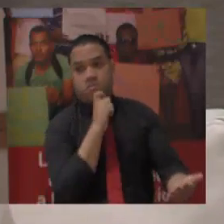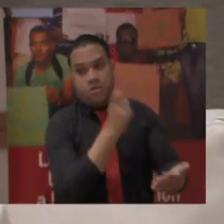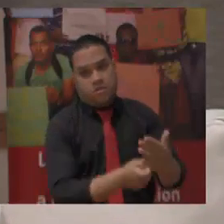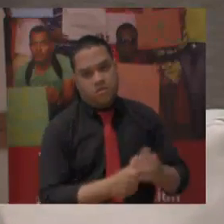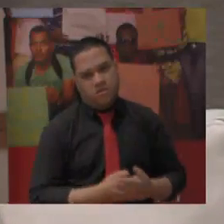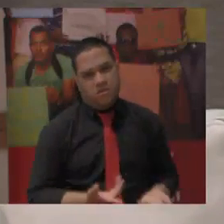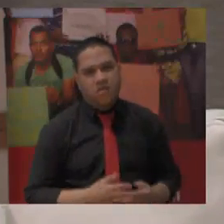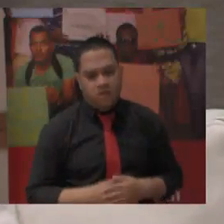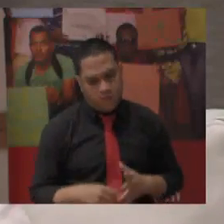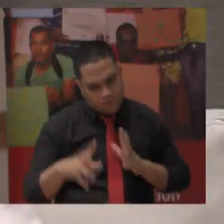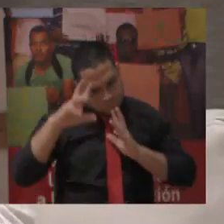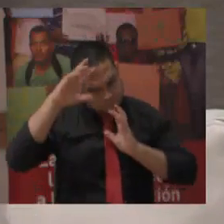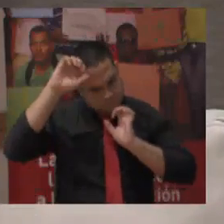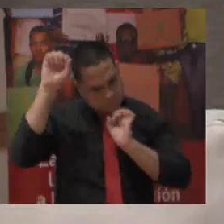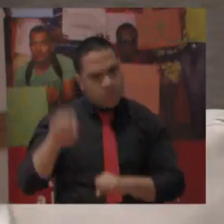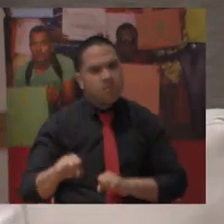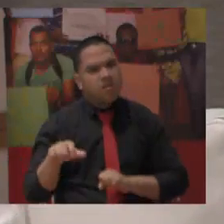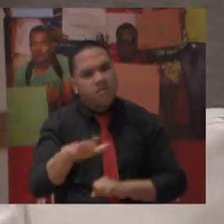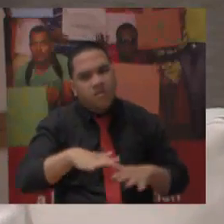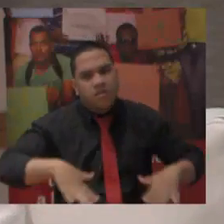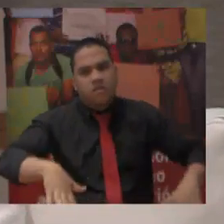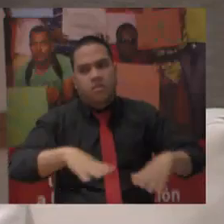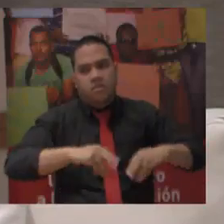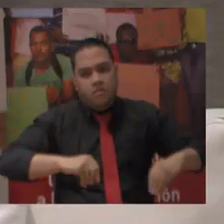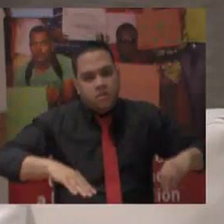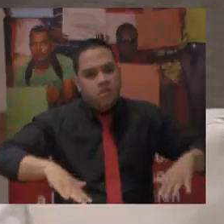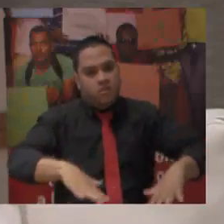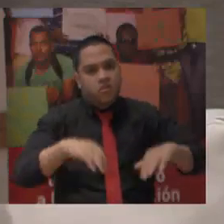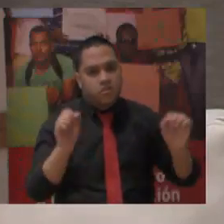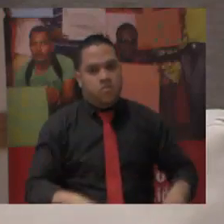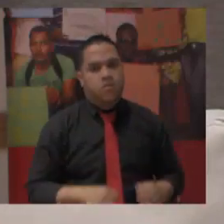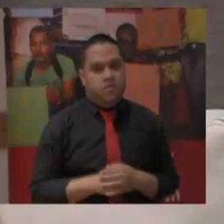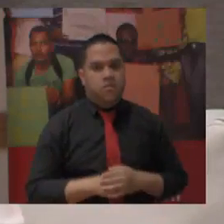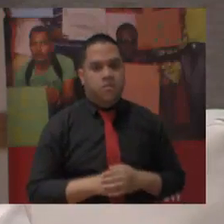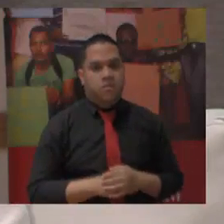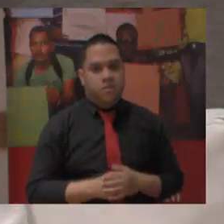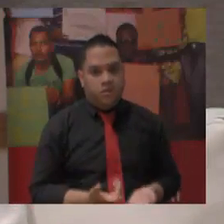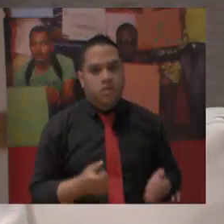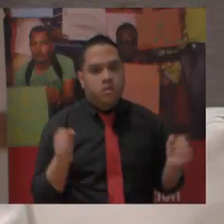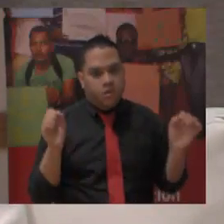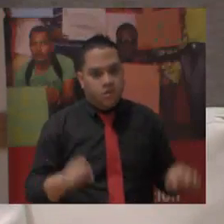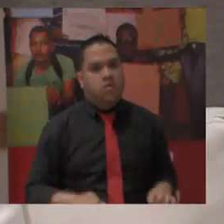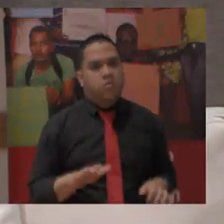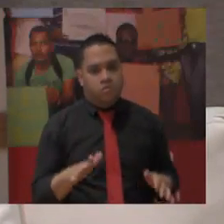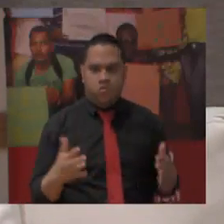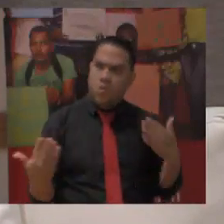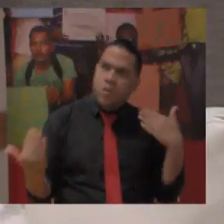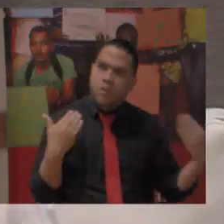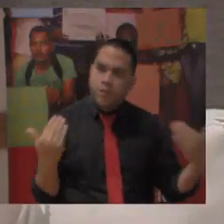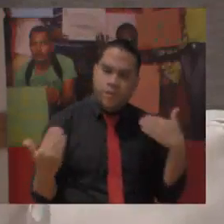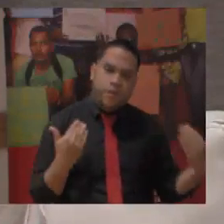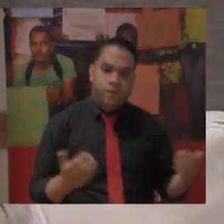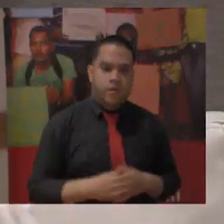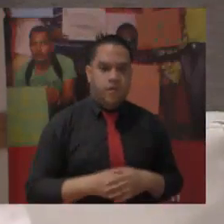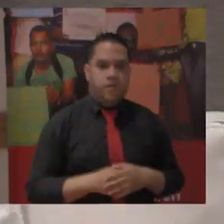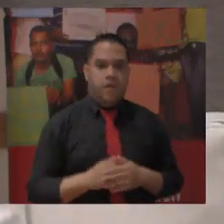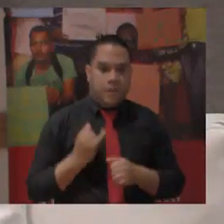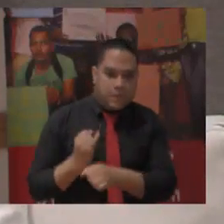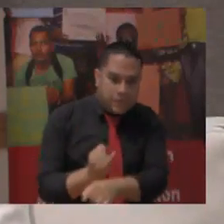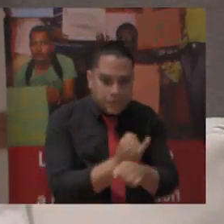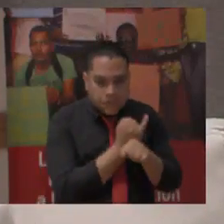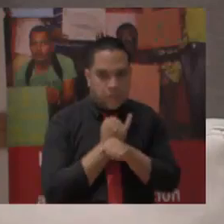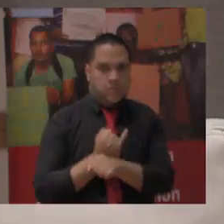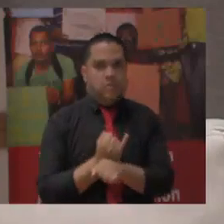Nosotros tenemos que ser capaces de recuperar los territorios. Tenemos que ser capaces de recuperar la ruralidad, la